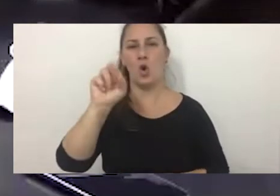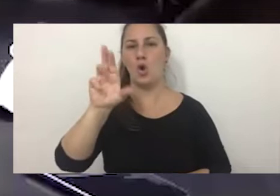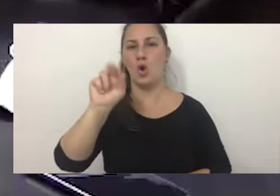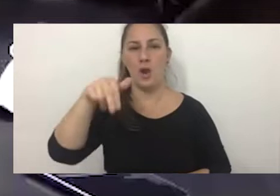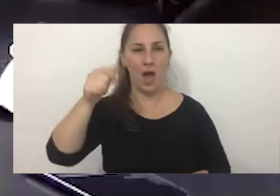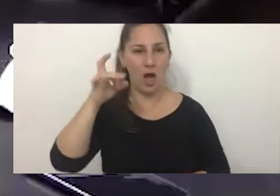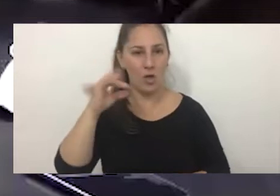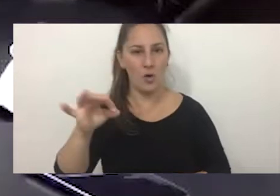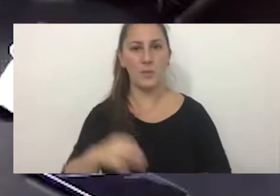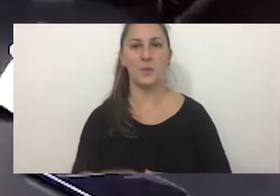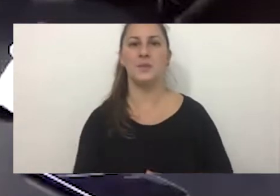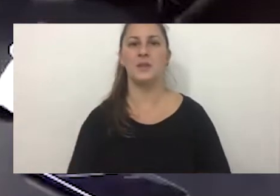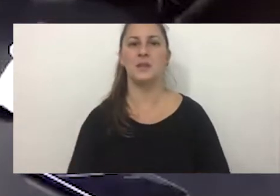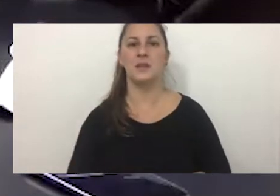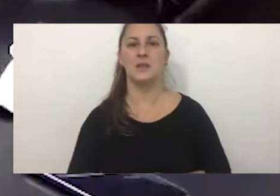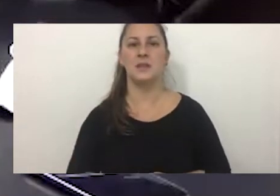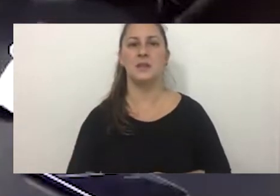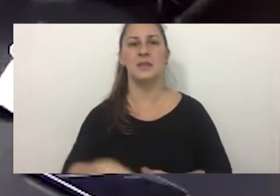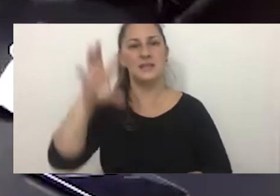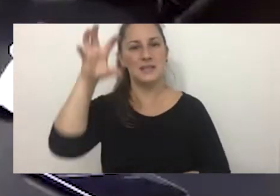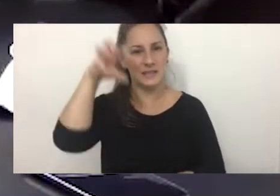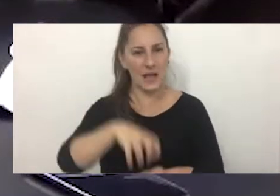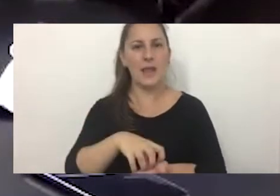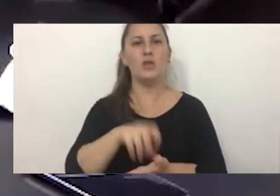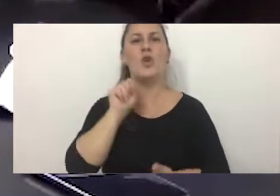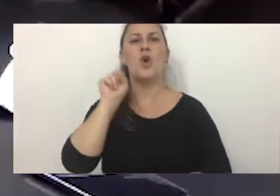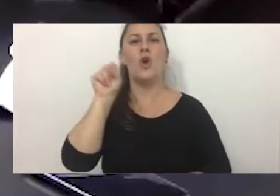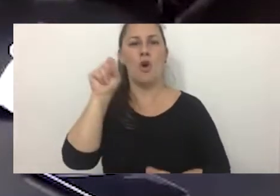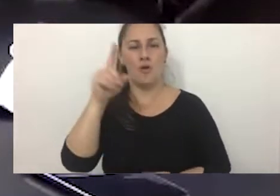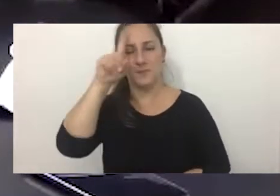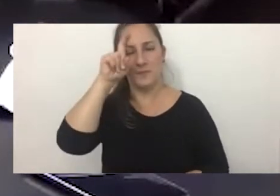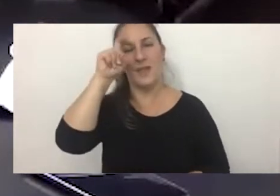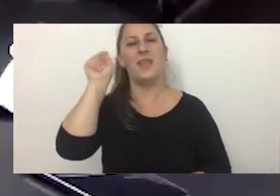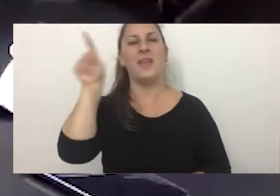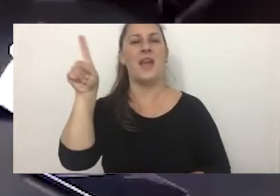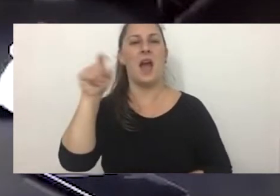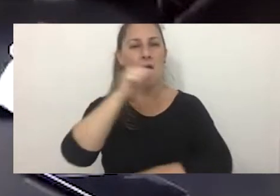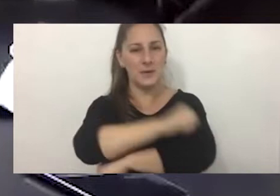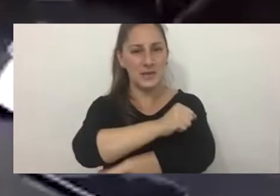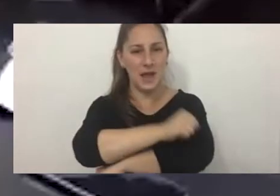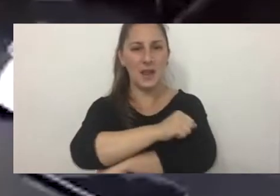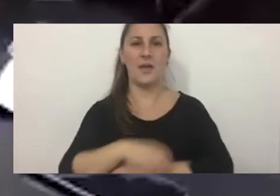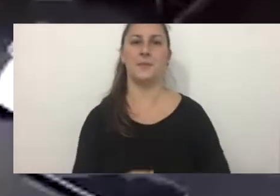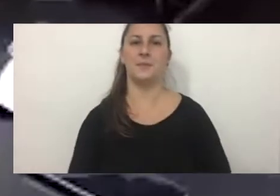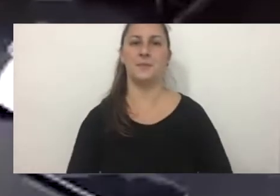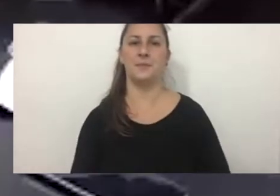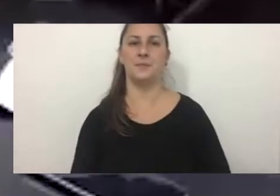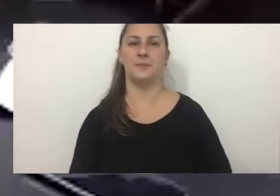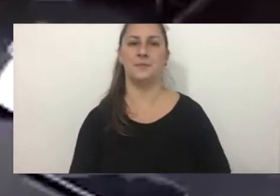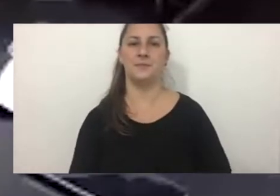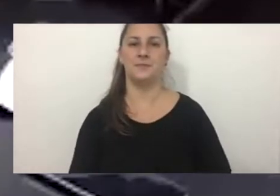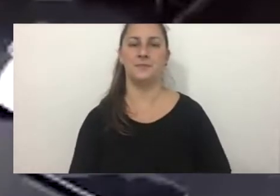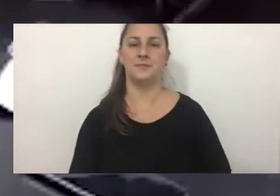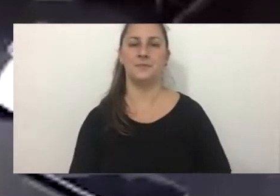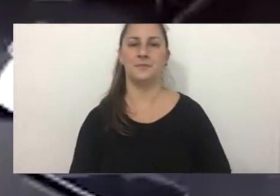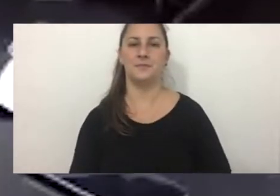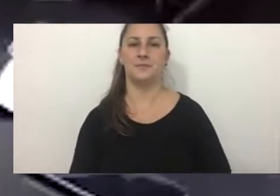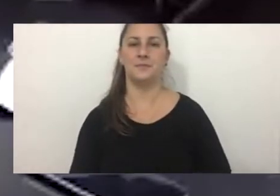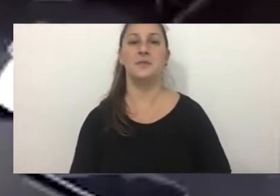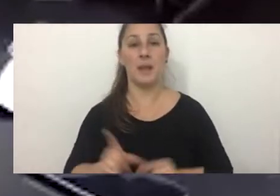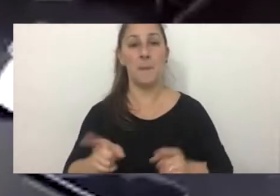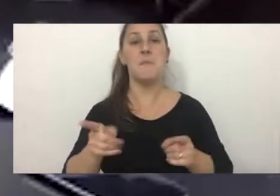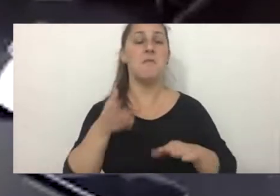esto jurídico. Ella ha trabajado en el Hospital Materno Infantil Ana Goitía de Bella,